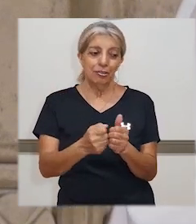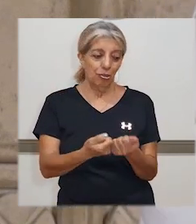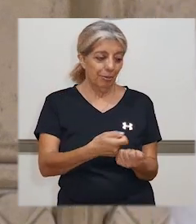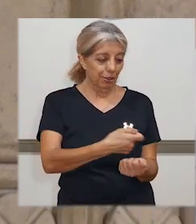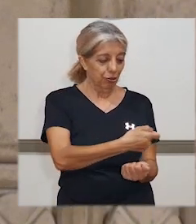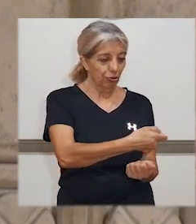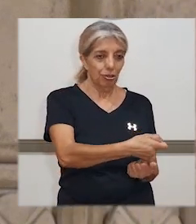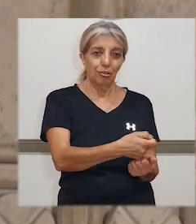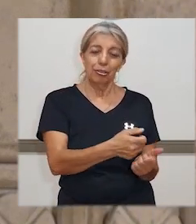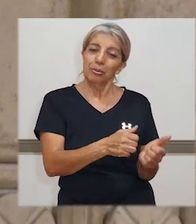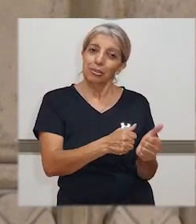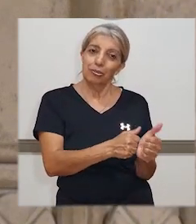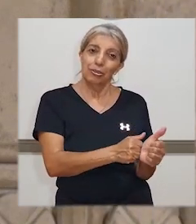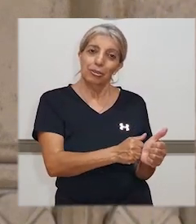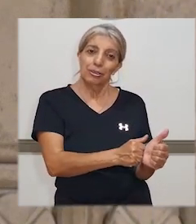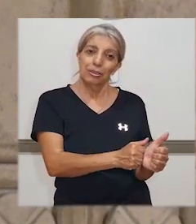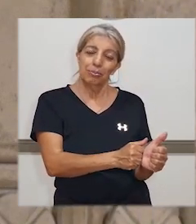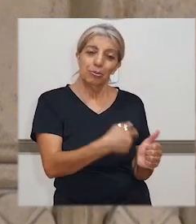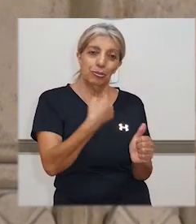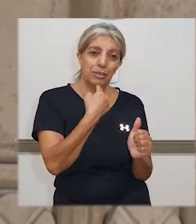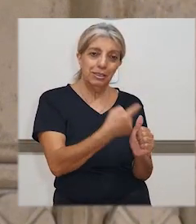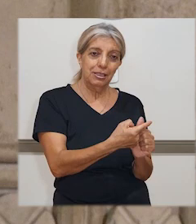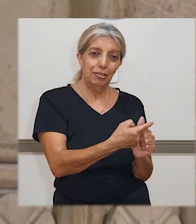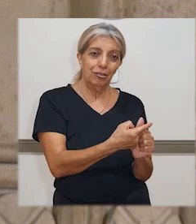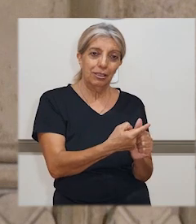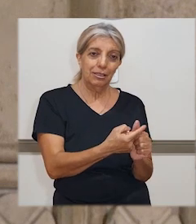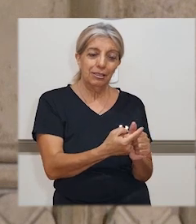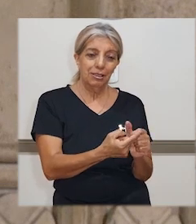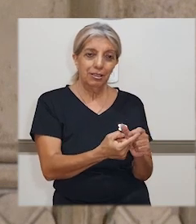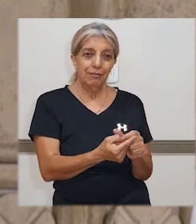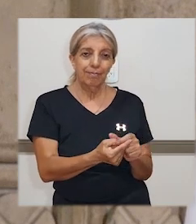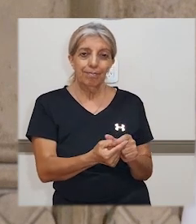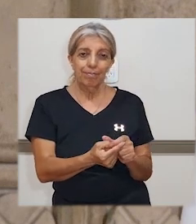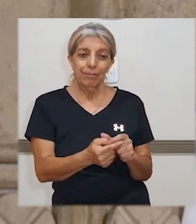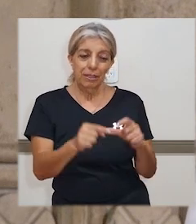partió y lo dio a sus discípulos, diciendo: